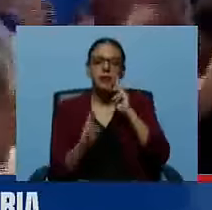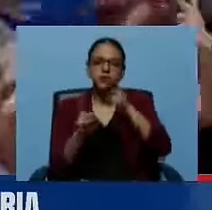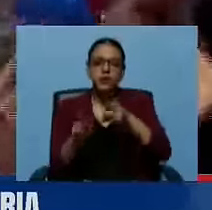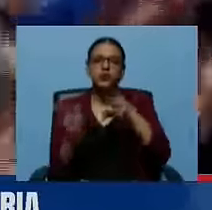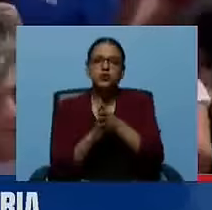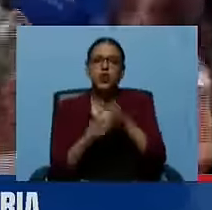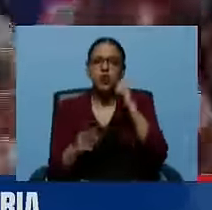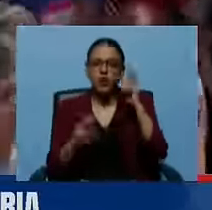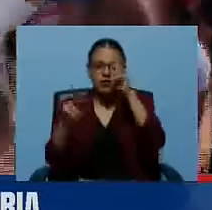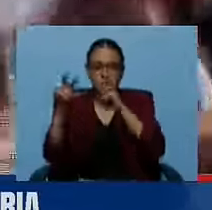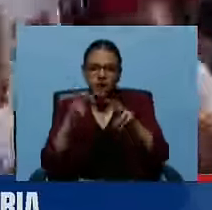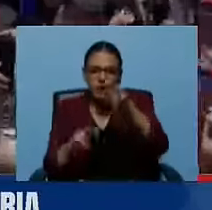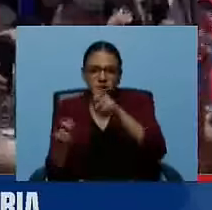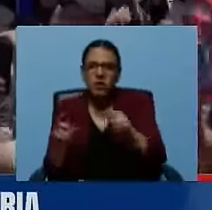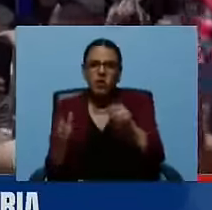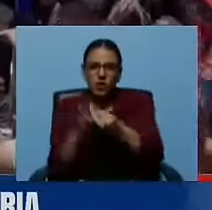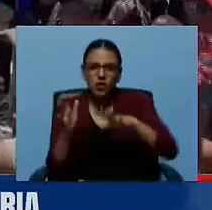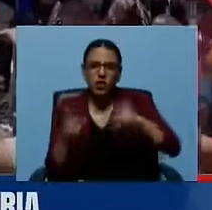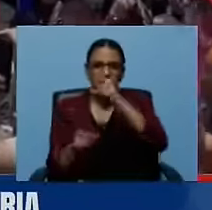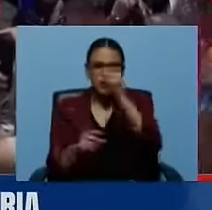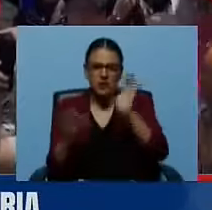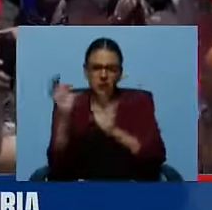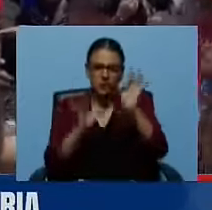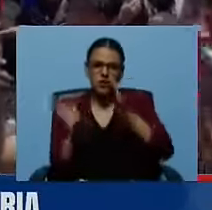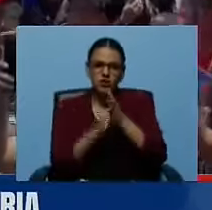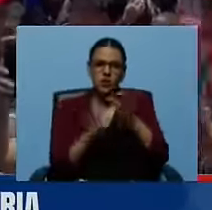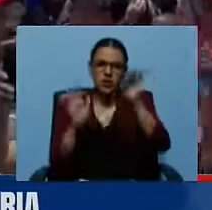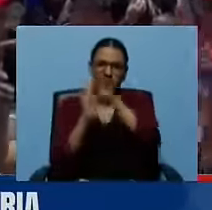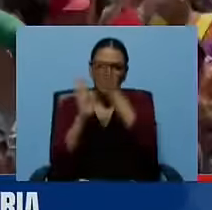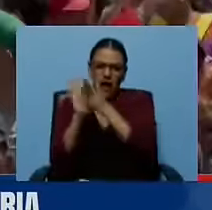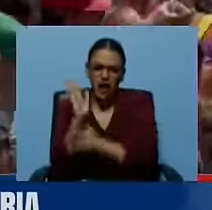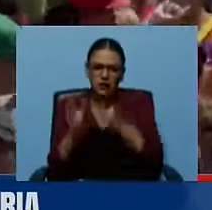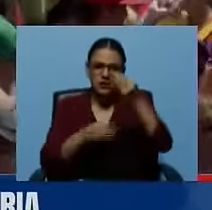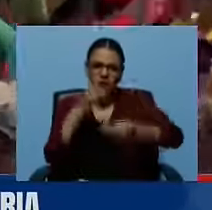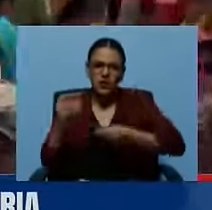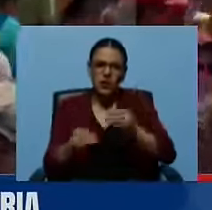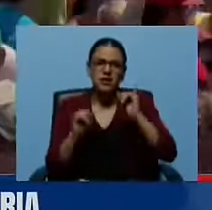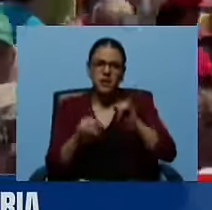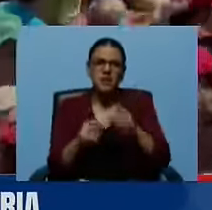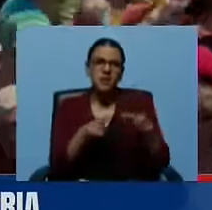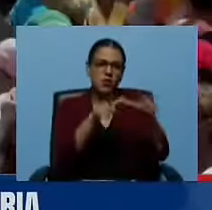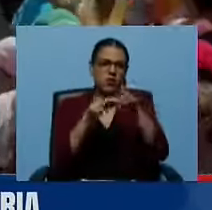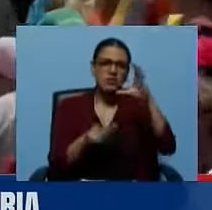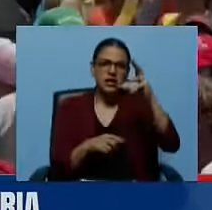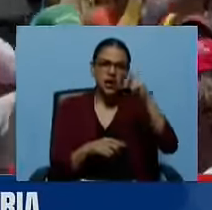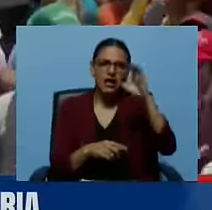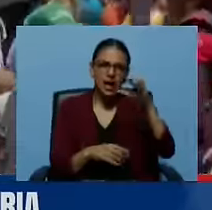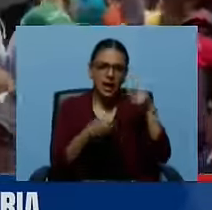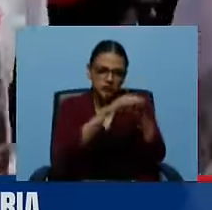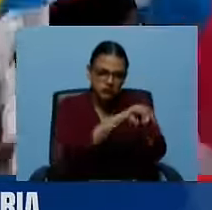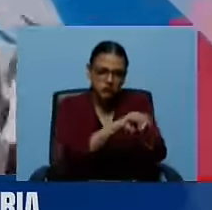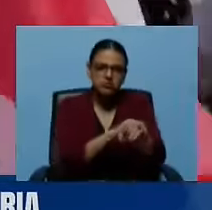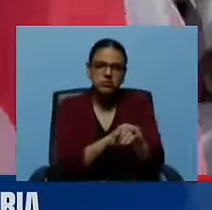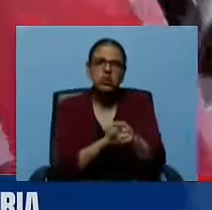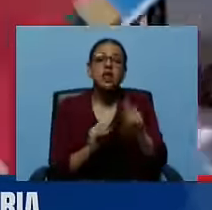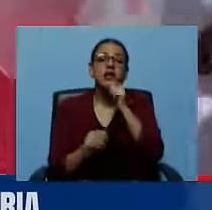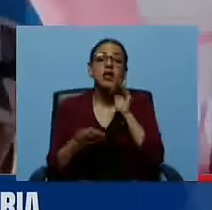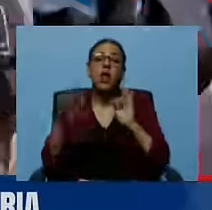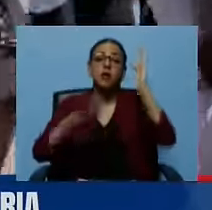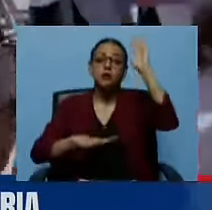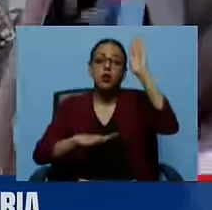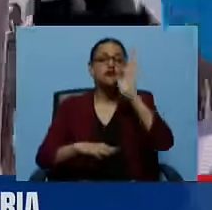la auditoría de peritaje al 100% de las actas hecha por la sala electoral, se